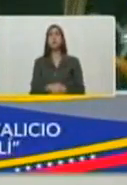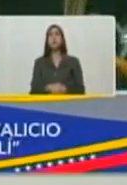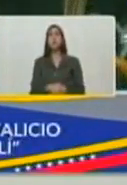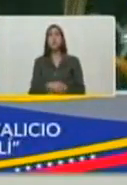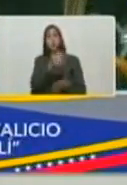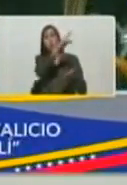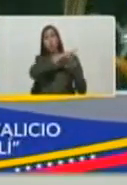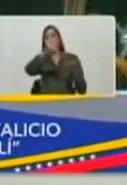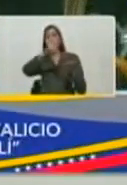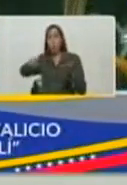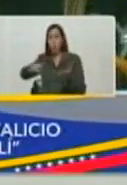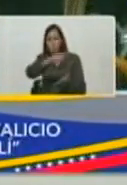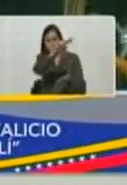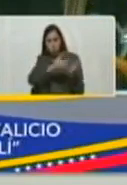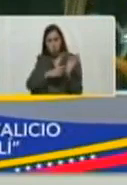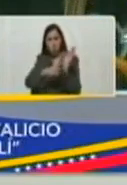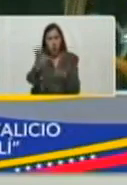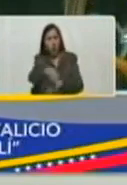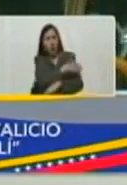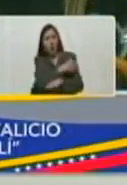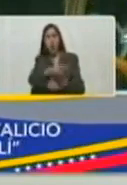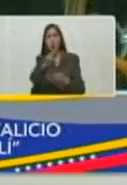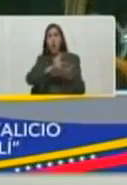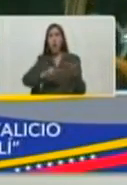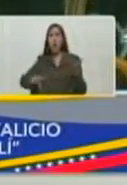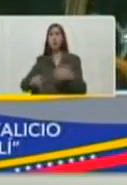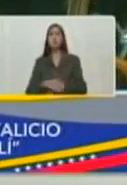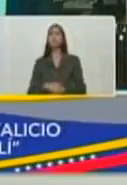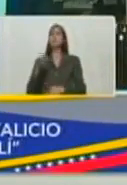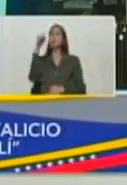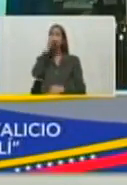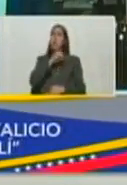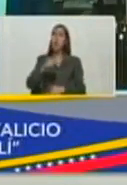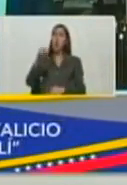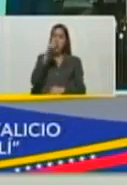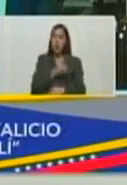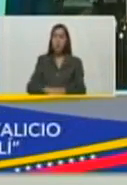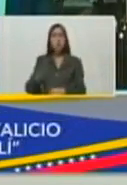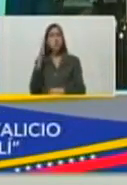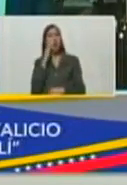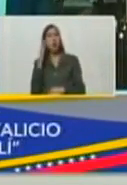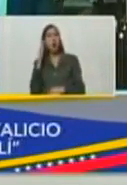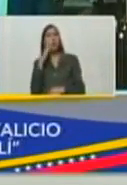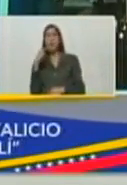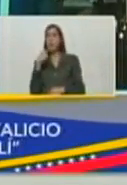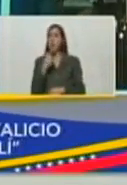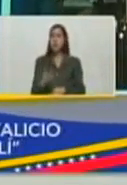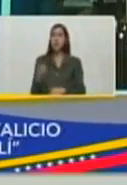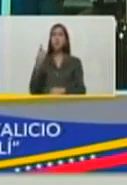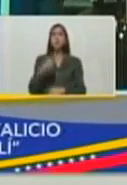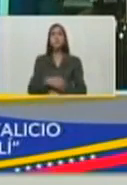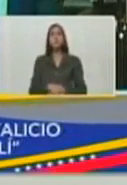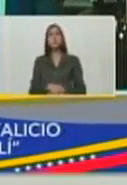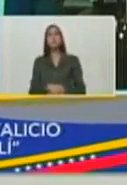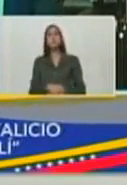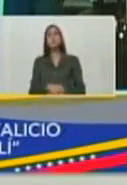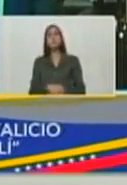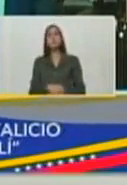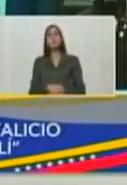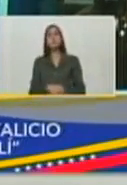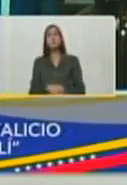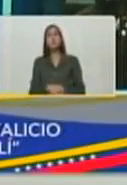quien sea, pero de una vez. Te canto mamá pancha, comadrón y rezantera. Ay, ay, ay, ay,